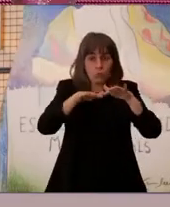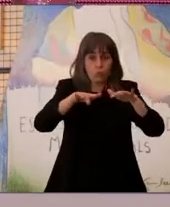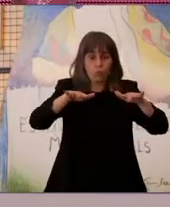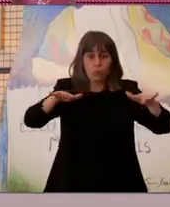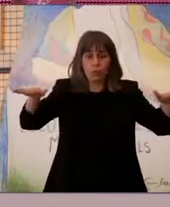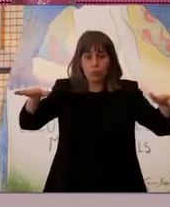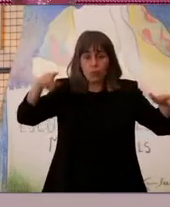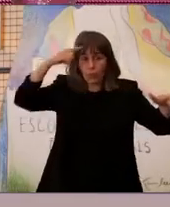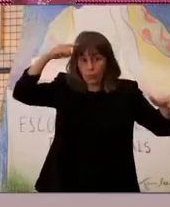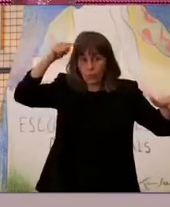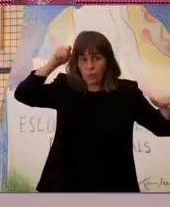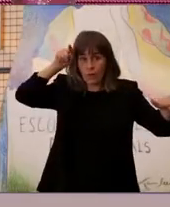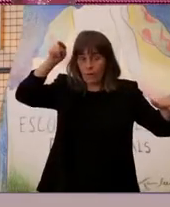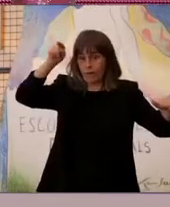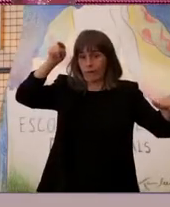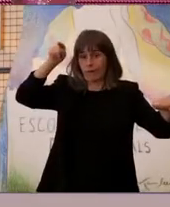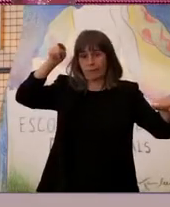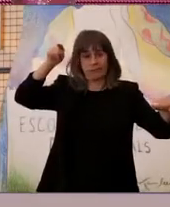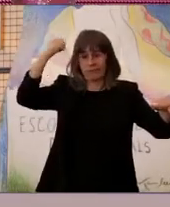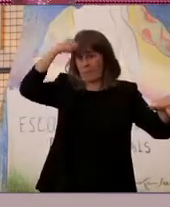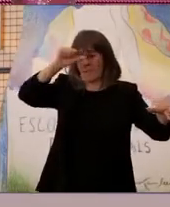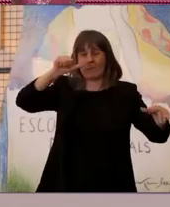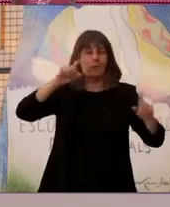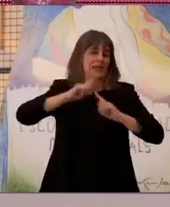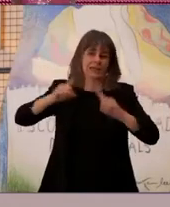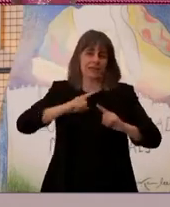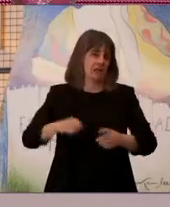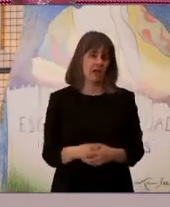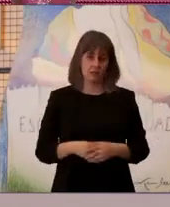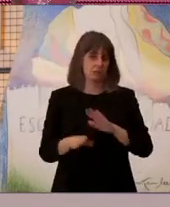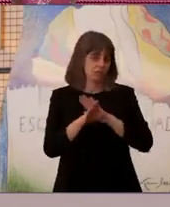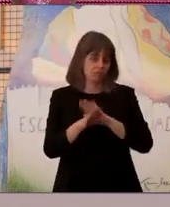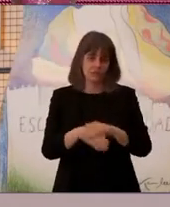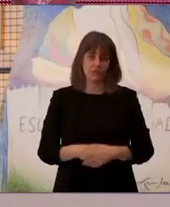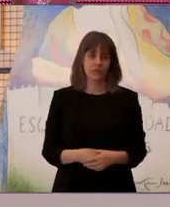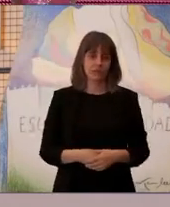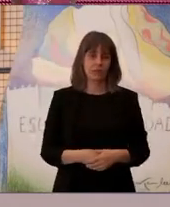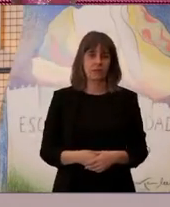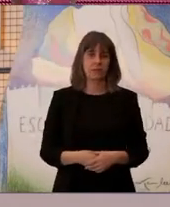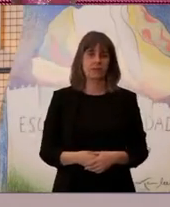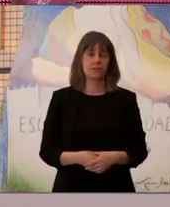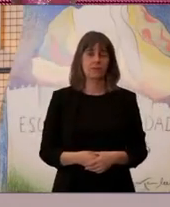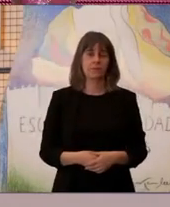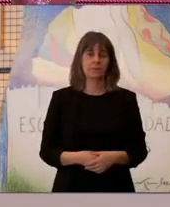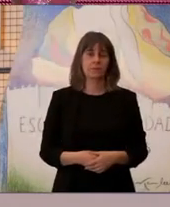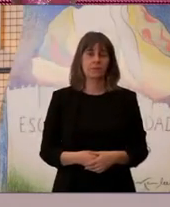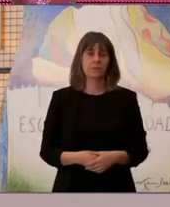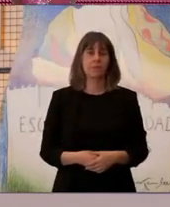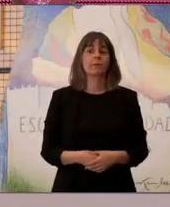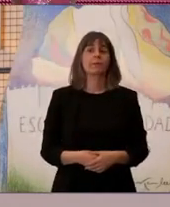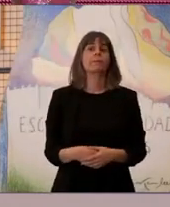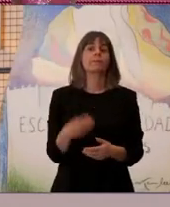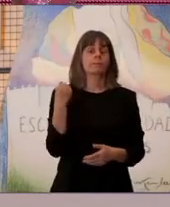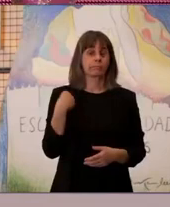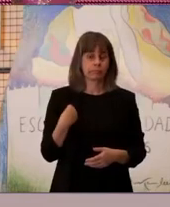sigue siendo totalmente machista en muchos aspectos bien Esto que os digo